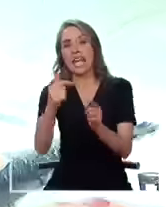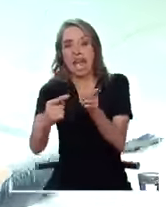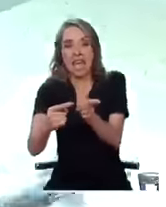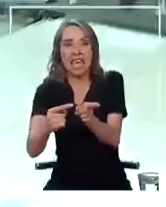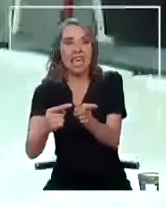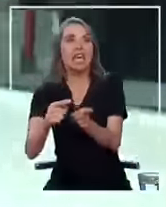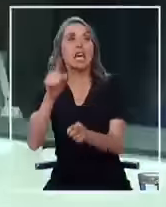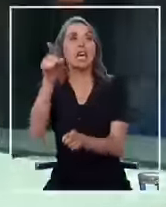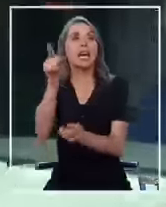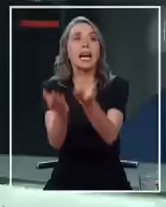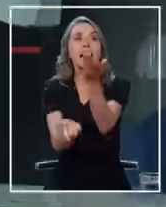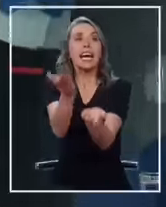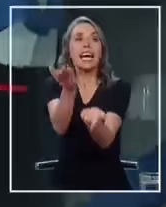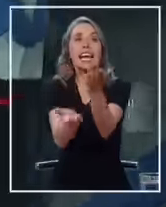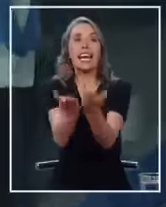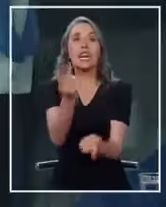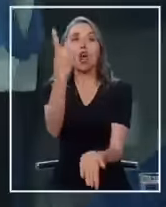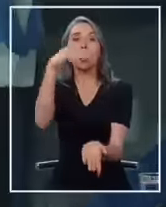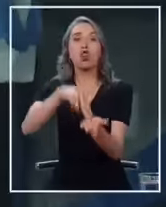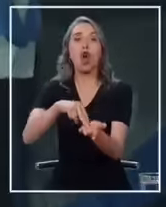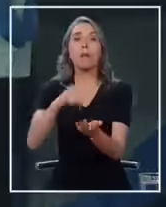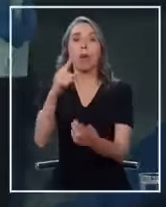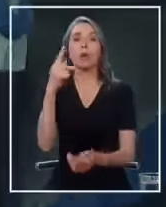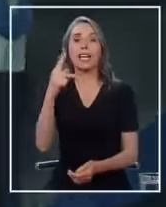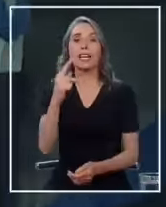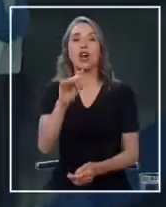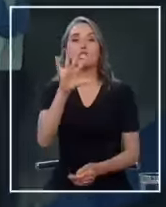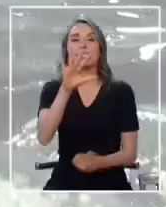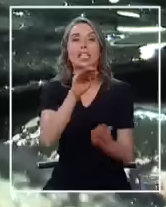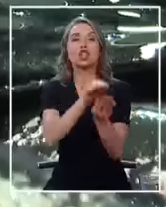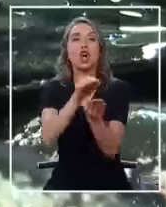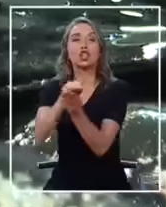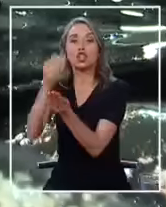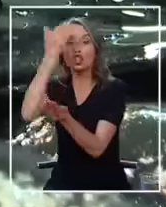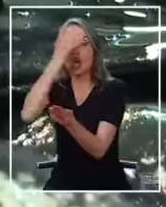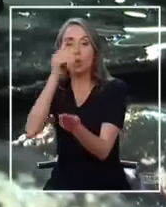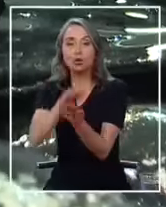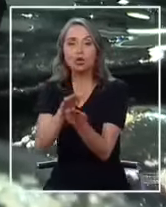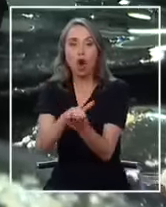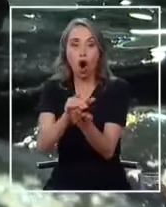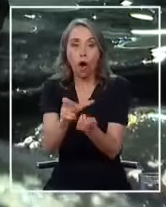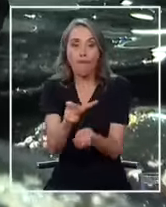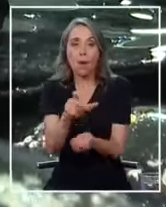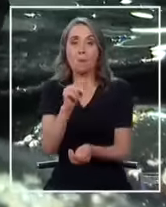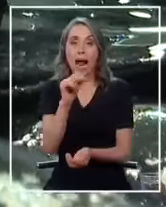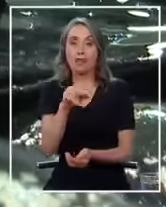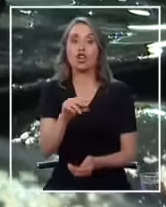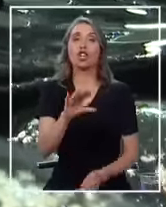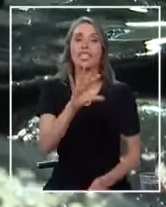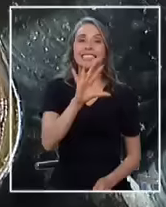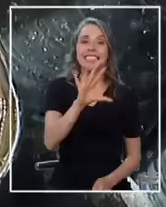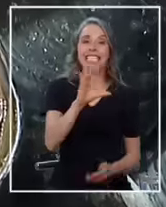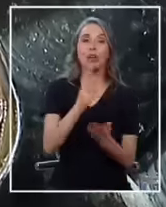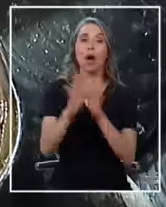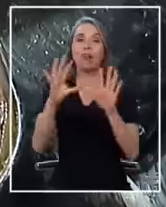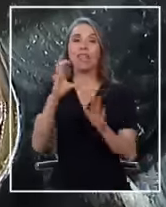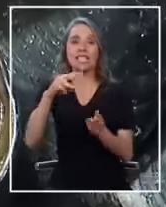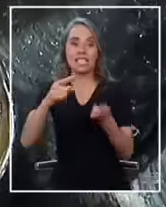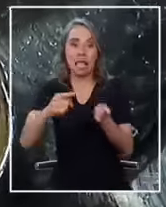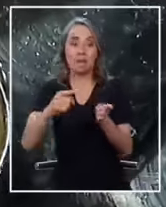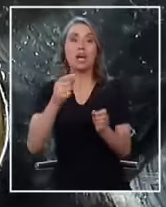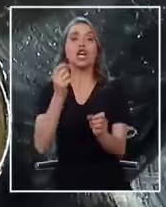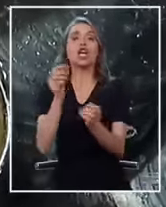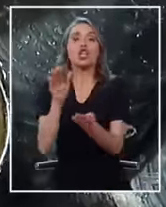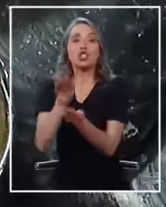6. Ahí está el kilo, a 2.000. Son 5 choritos. Un choro maltón mide entre 5 a 10 centímetros y un